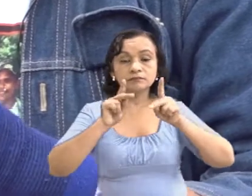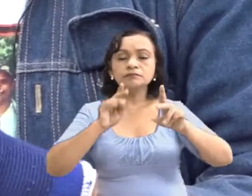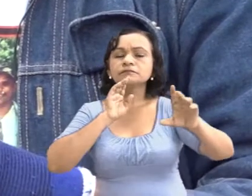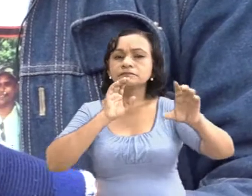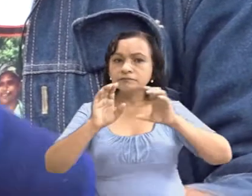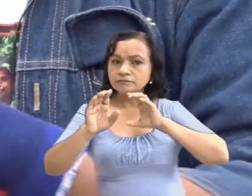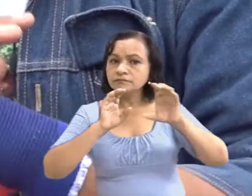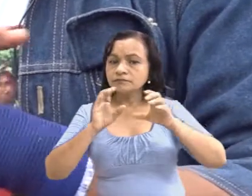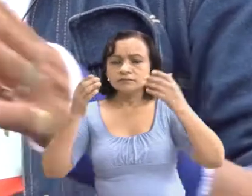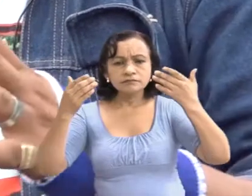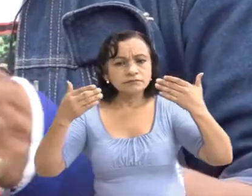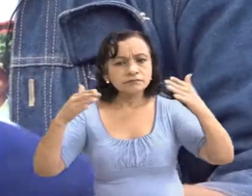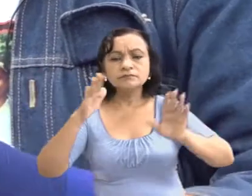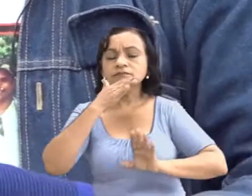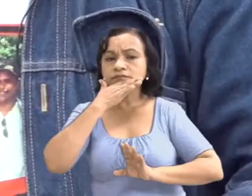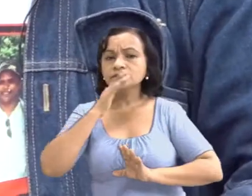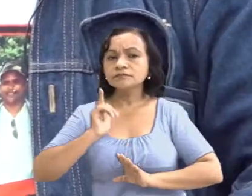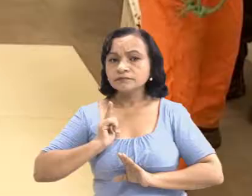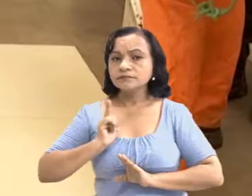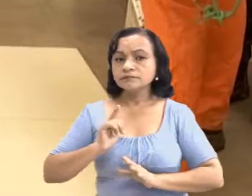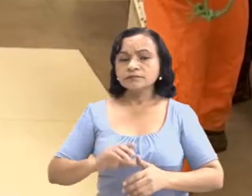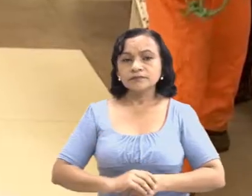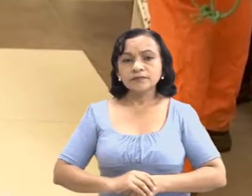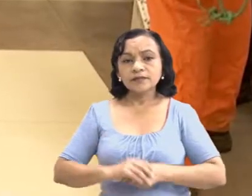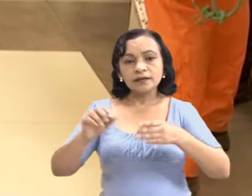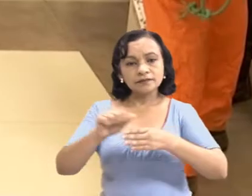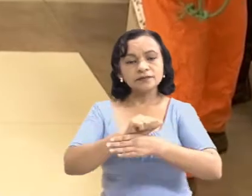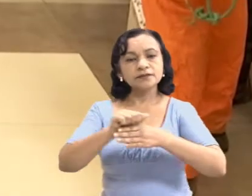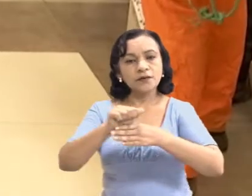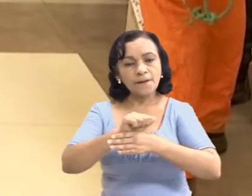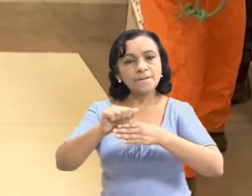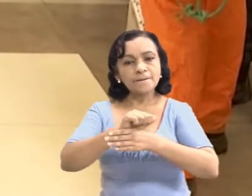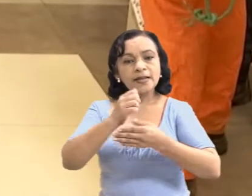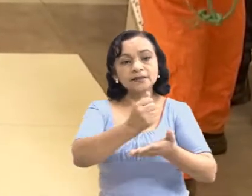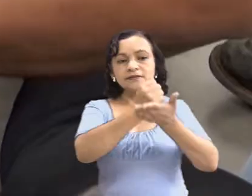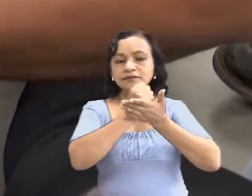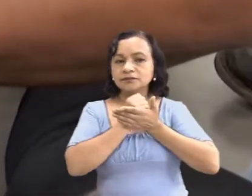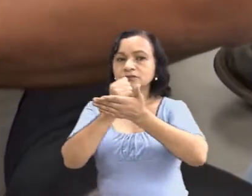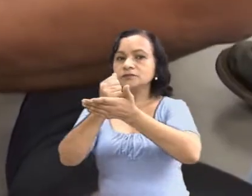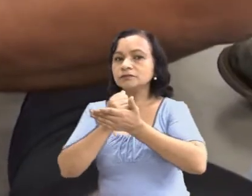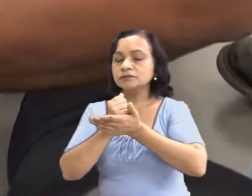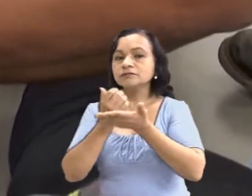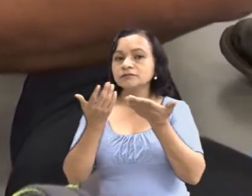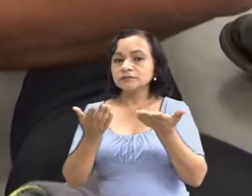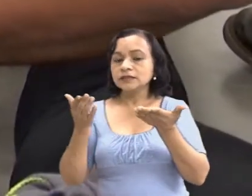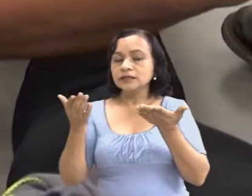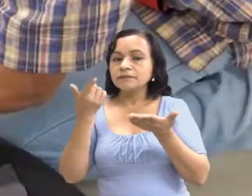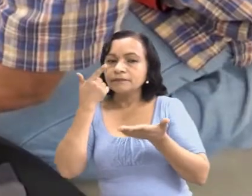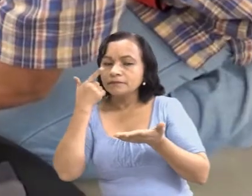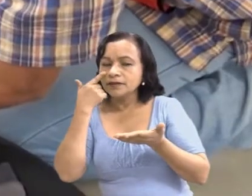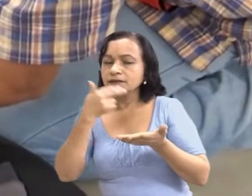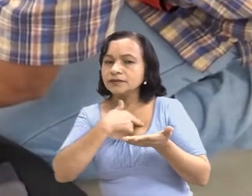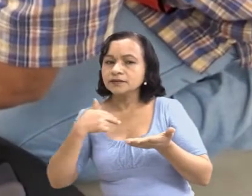esa comunicación para cualquier emergencia que nos ocurra. Los simulacros nos han venido a ayudar a poner en